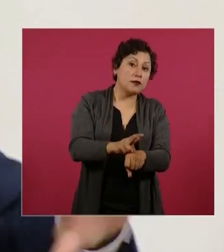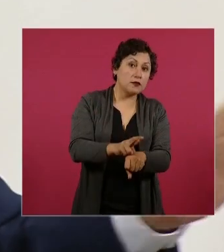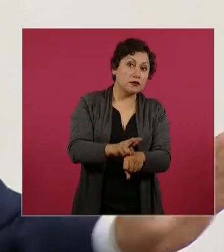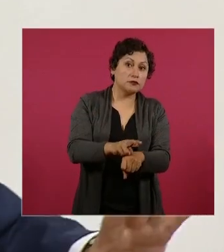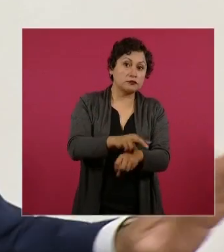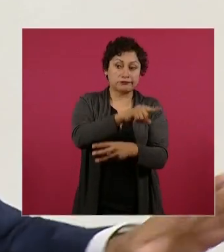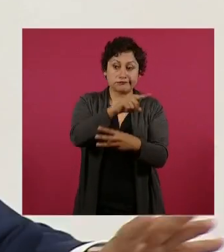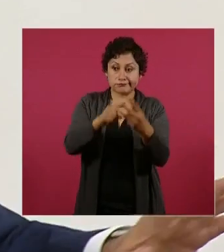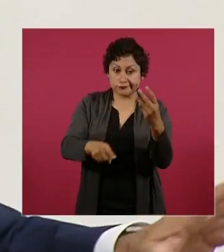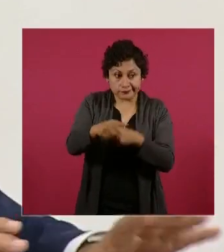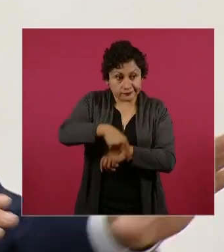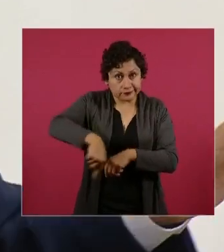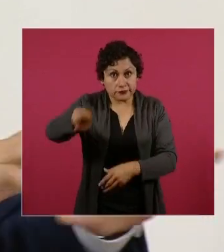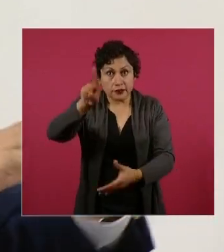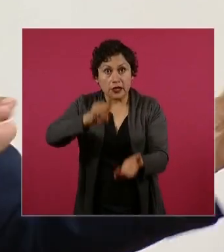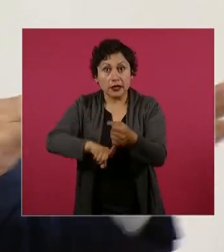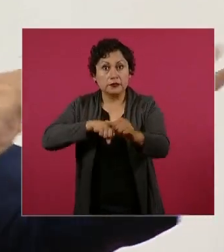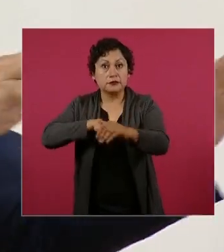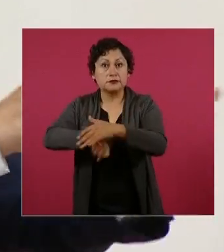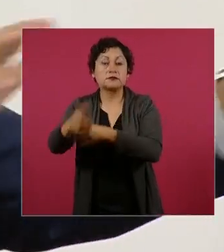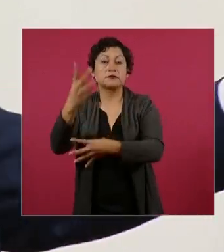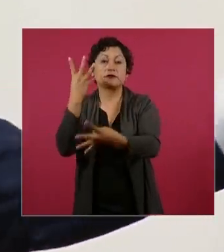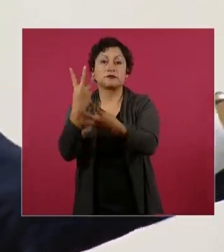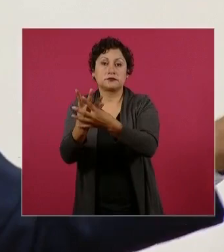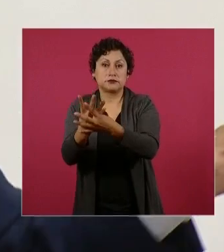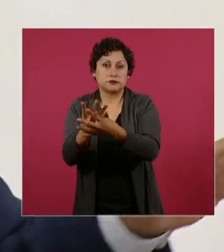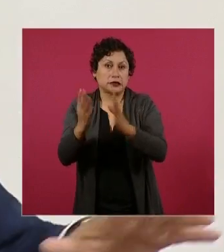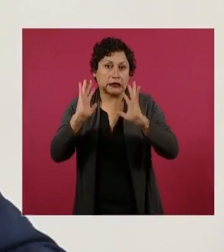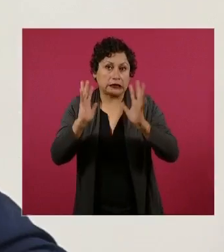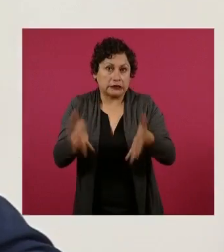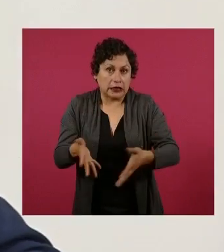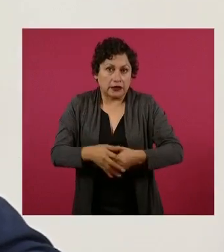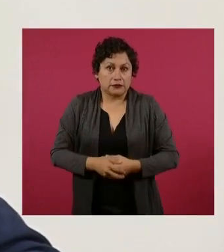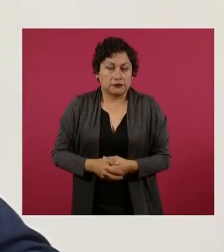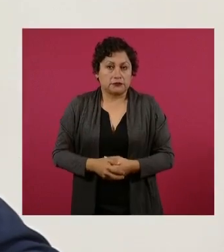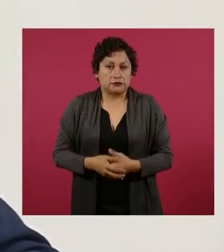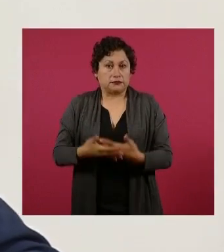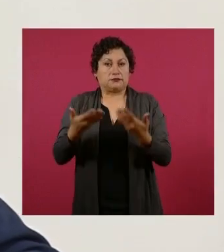Esto no pasa en ningún país del mundo,